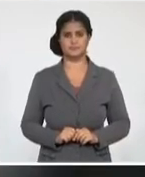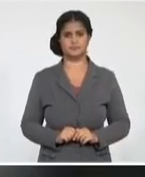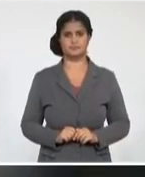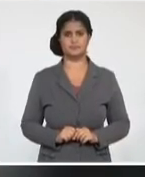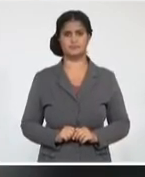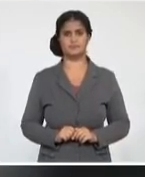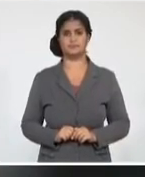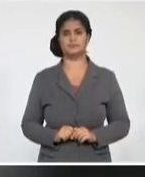cubana